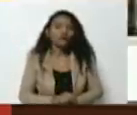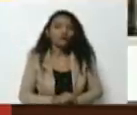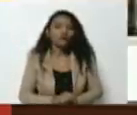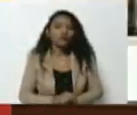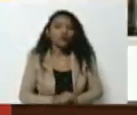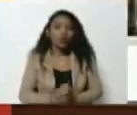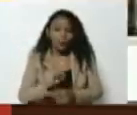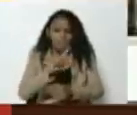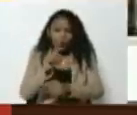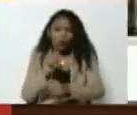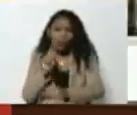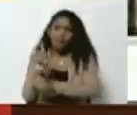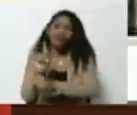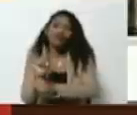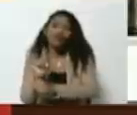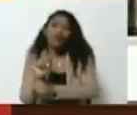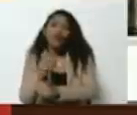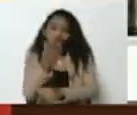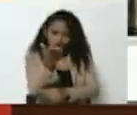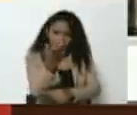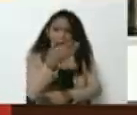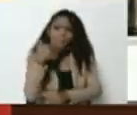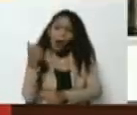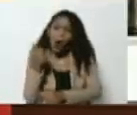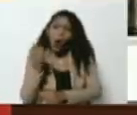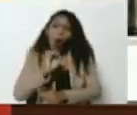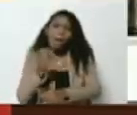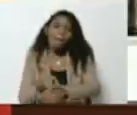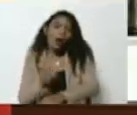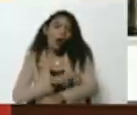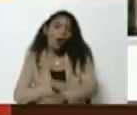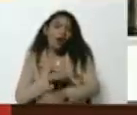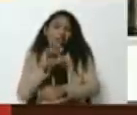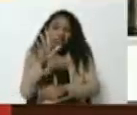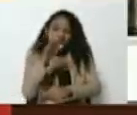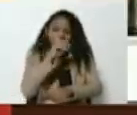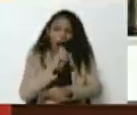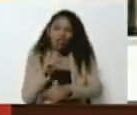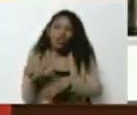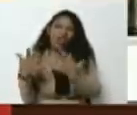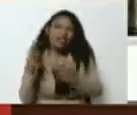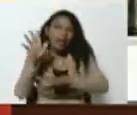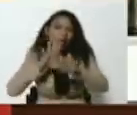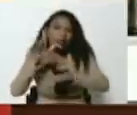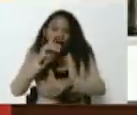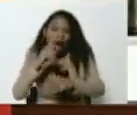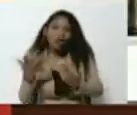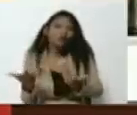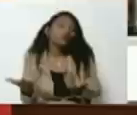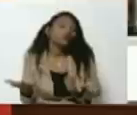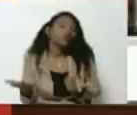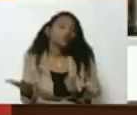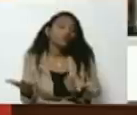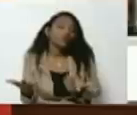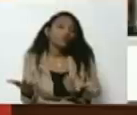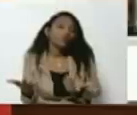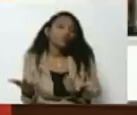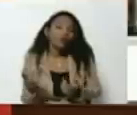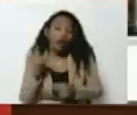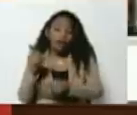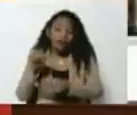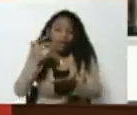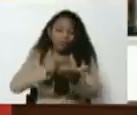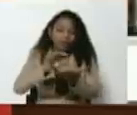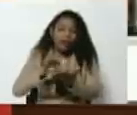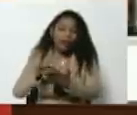Le pregunté. ¿Ustedes están mejor o peor que hace 5 años, que hace 15 años? Con esa